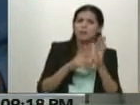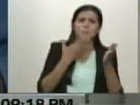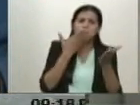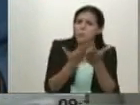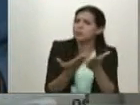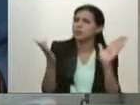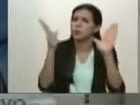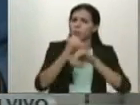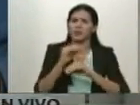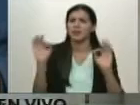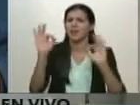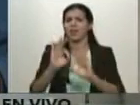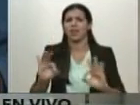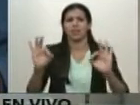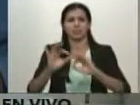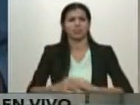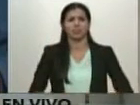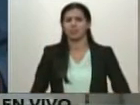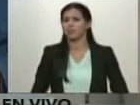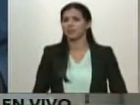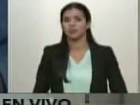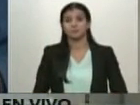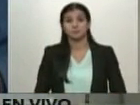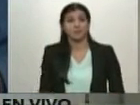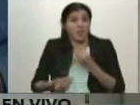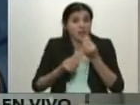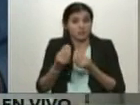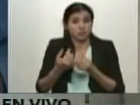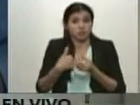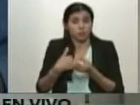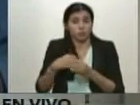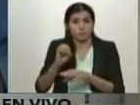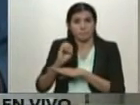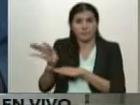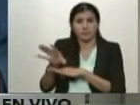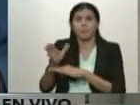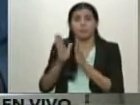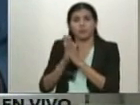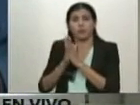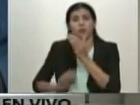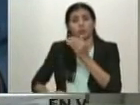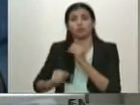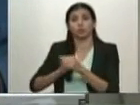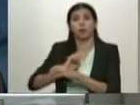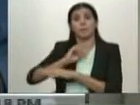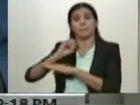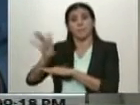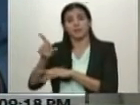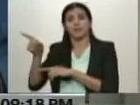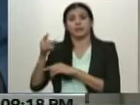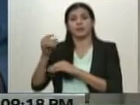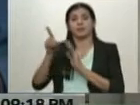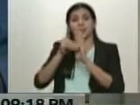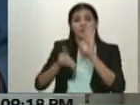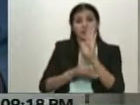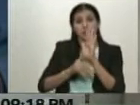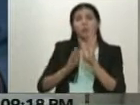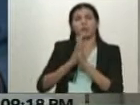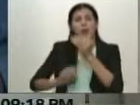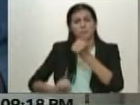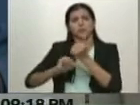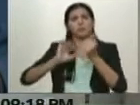tienen nada. La única cosa que yo le mandé, que apoyaran al país en la emergencia económica,